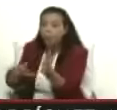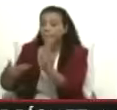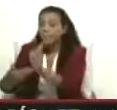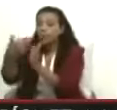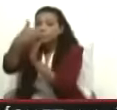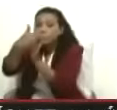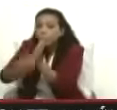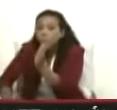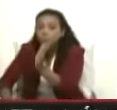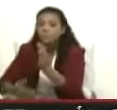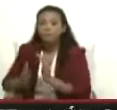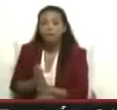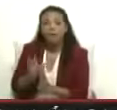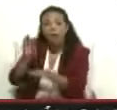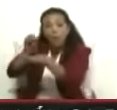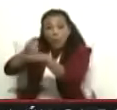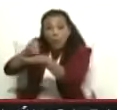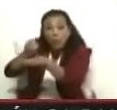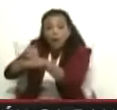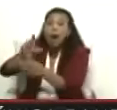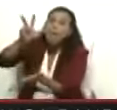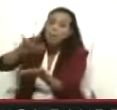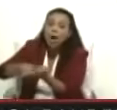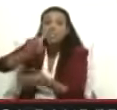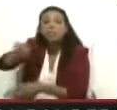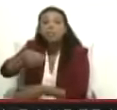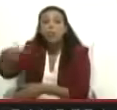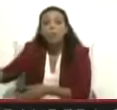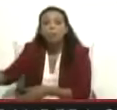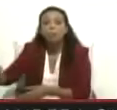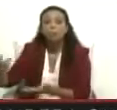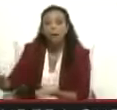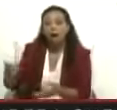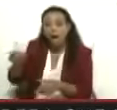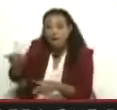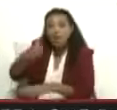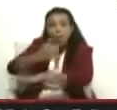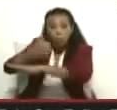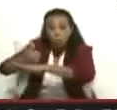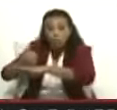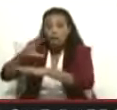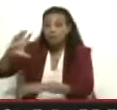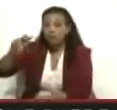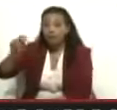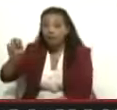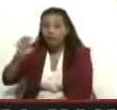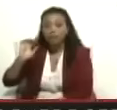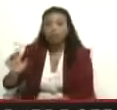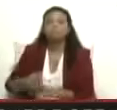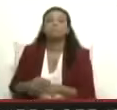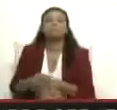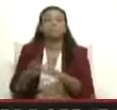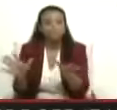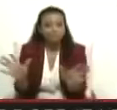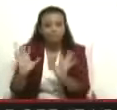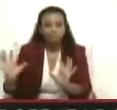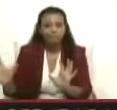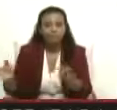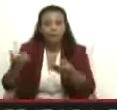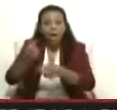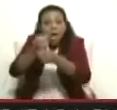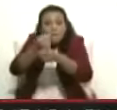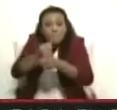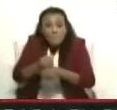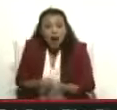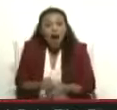presentar la aprobación del Consejo de la Asamblea Nacional, previsto